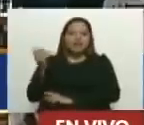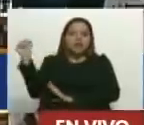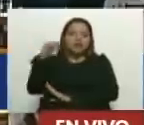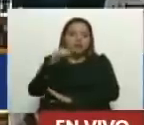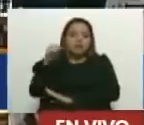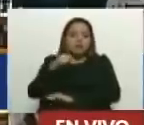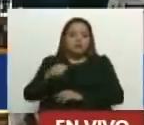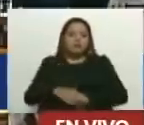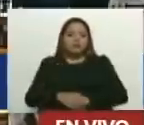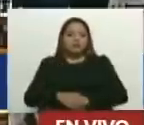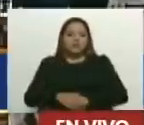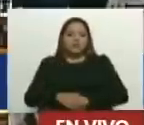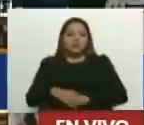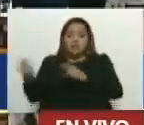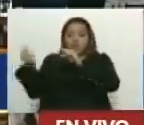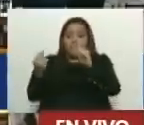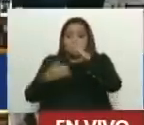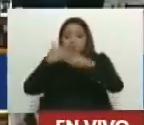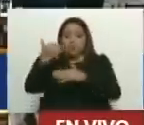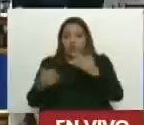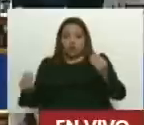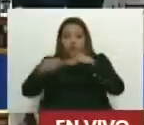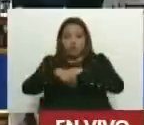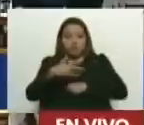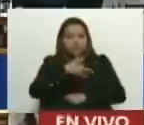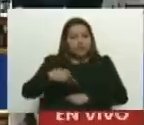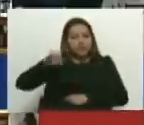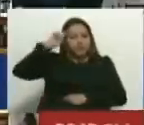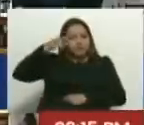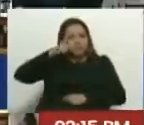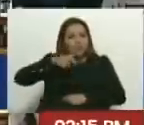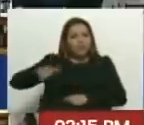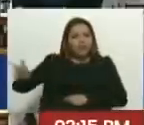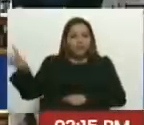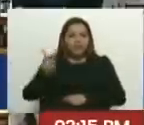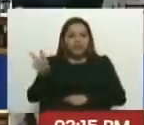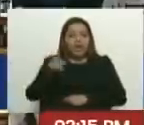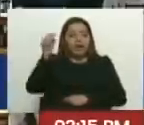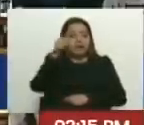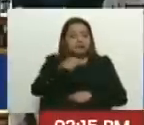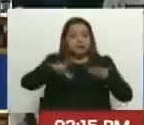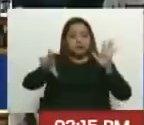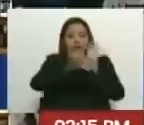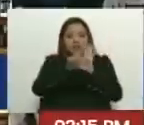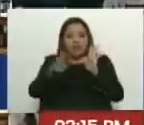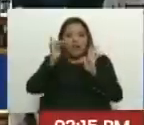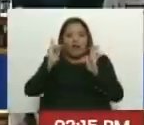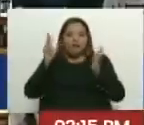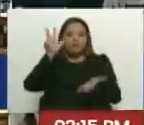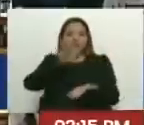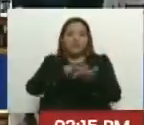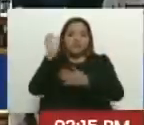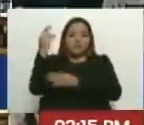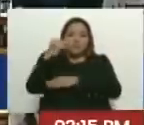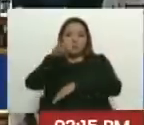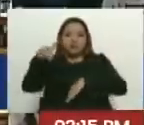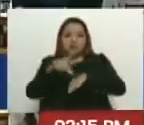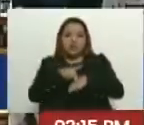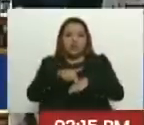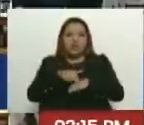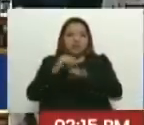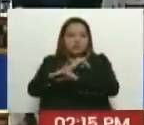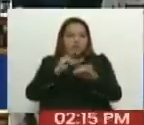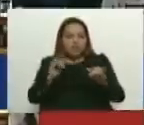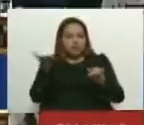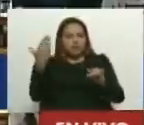Hoy se discutió este proyecto de acuerdo. Yo quiero recordar al pueblo de Venezuela, esta ley fue sancionada en la Asamblea Nacional a finales del mes